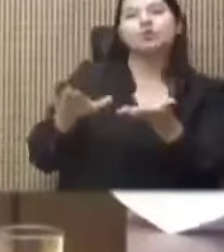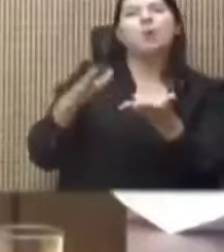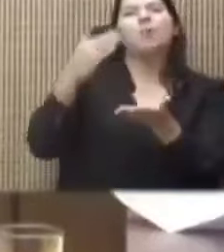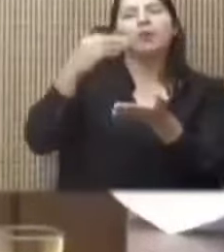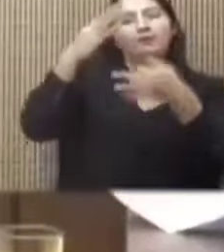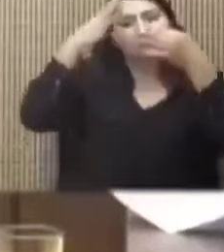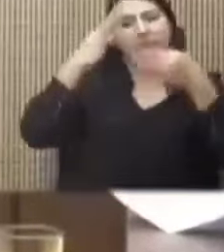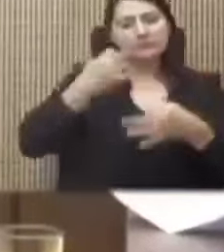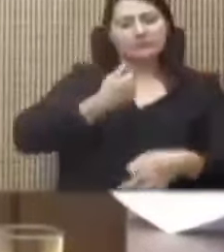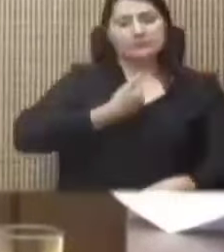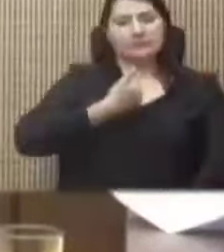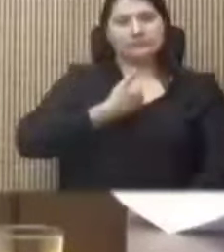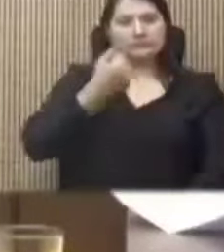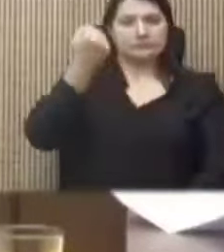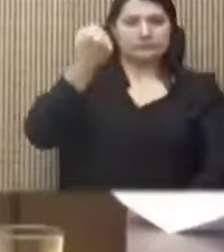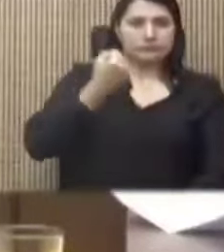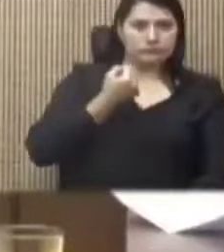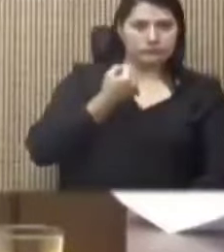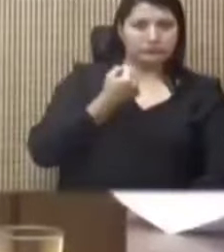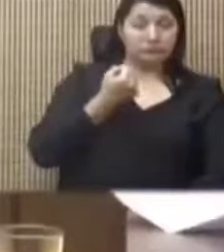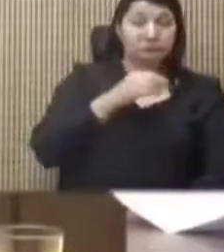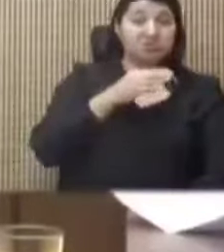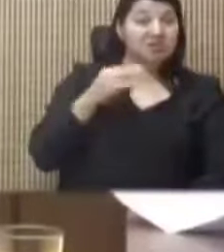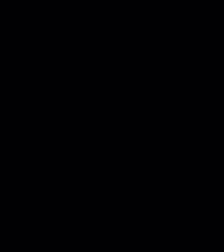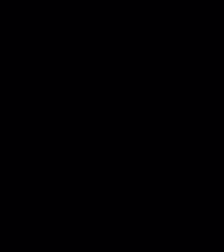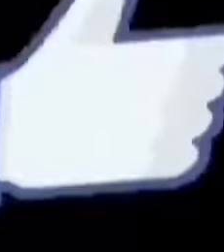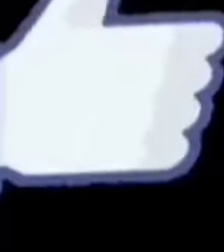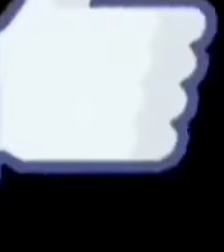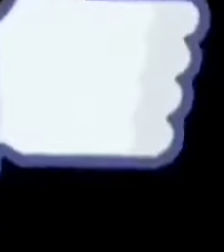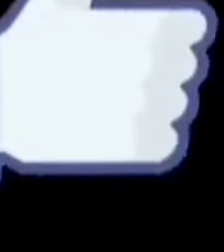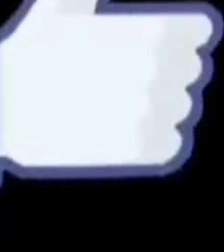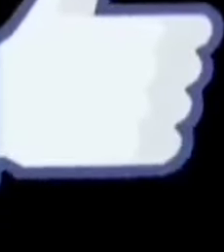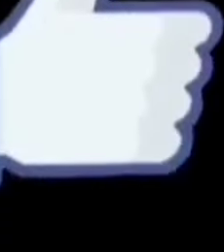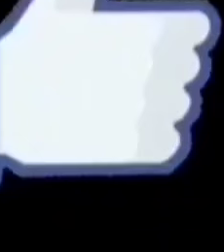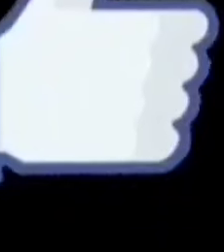que también habían quedado olvidadas en las investigaciones históricas.